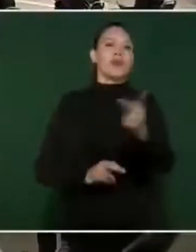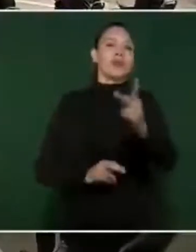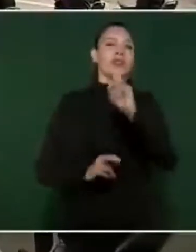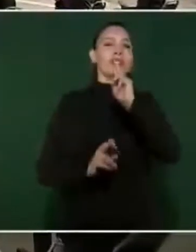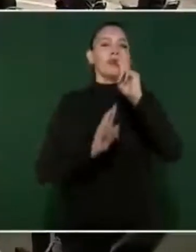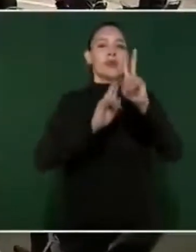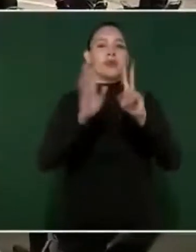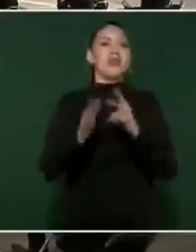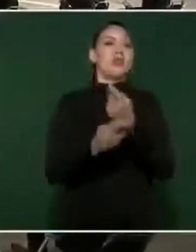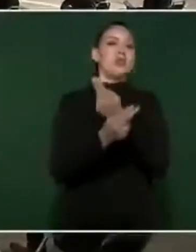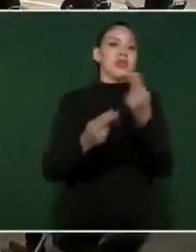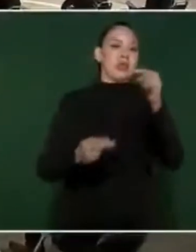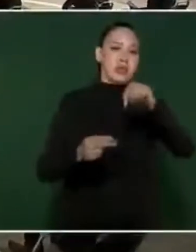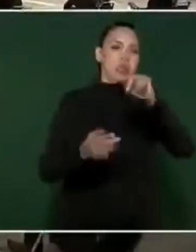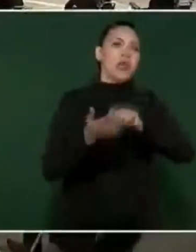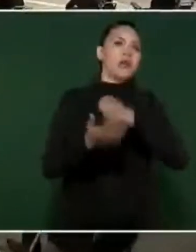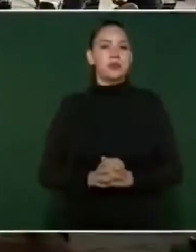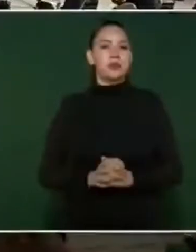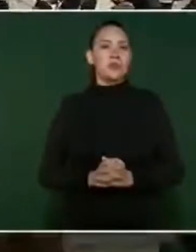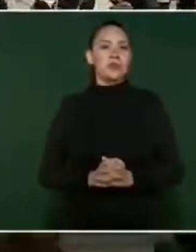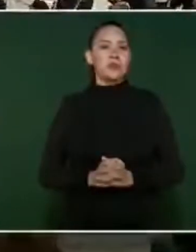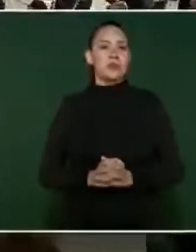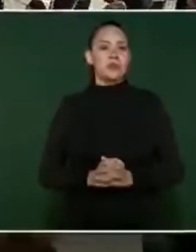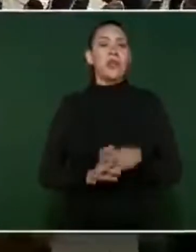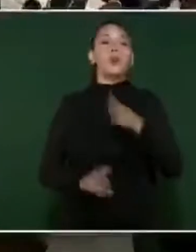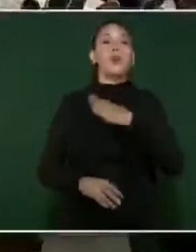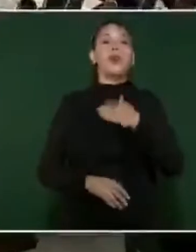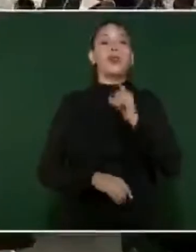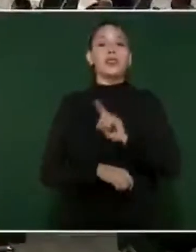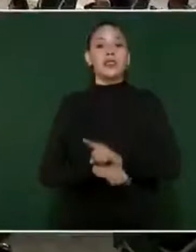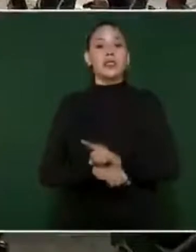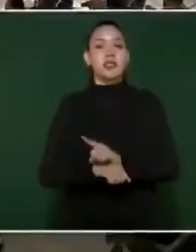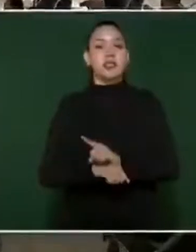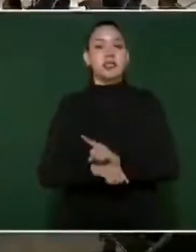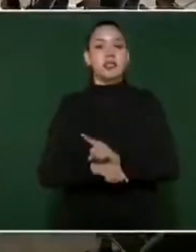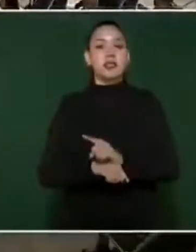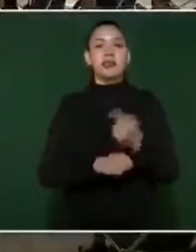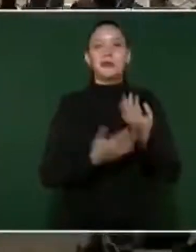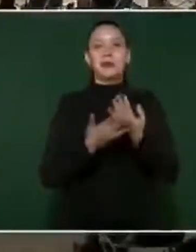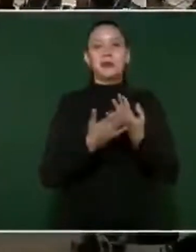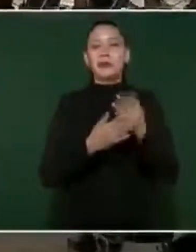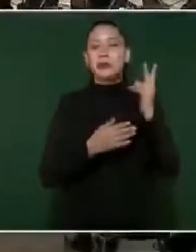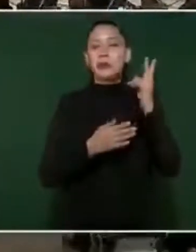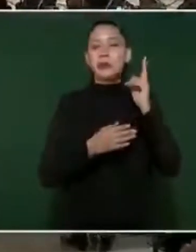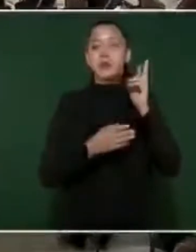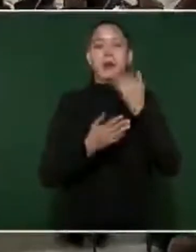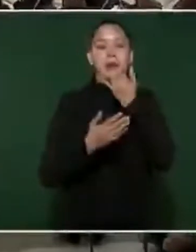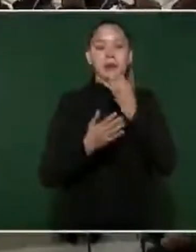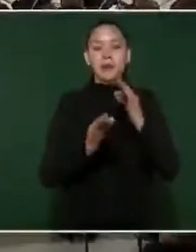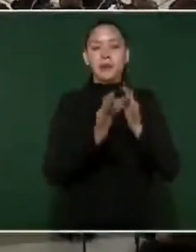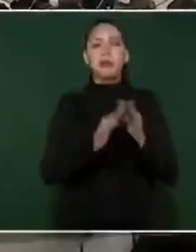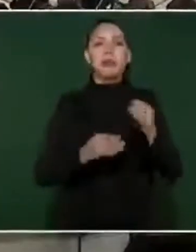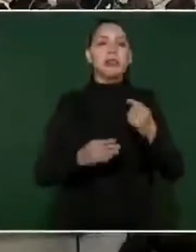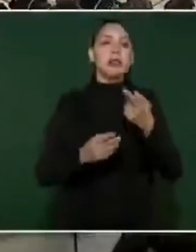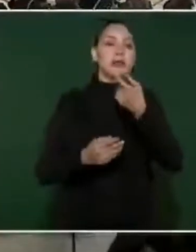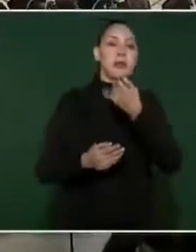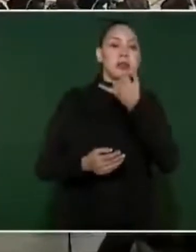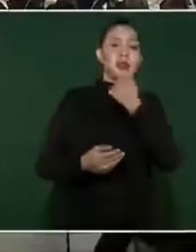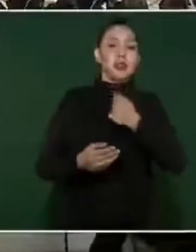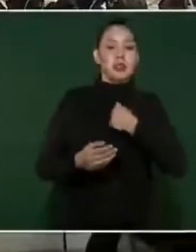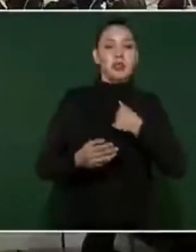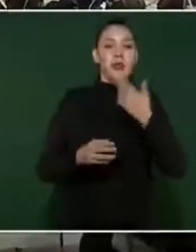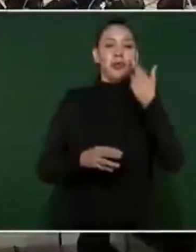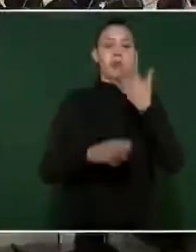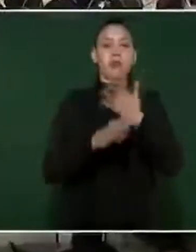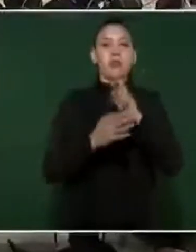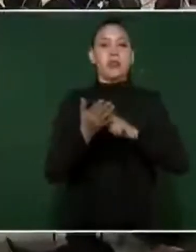nacionales. Tamaulipas. Buenos días. Mi nombre es Francisco Rojas, represento a la secundaria de una raza en Reynosa, a